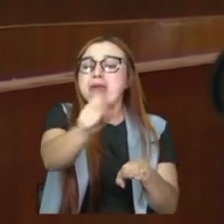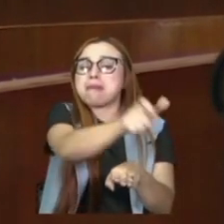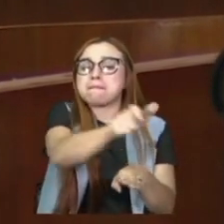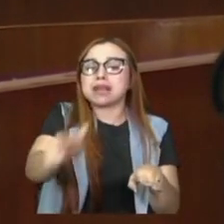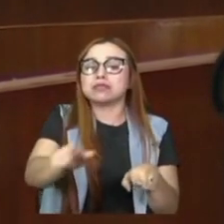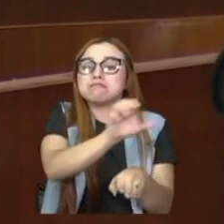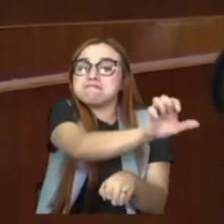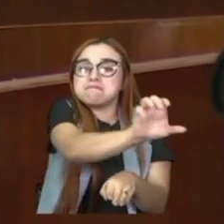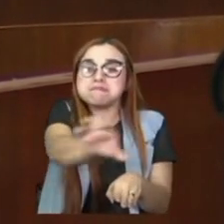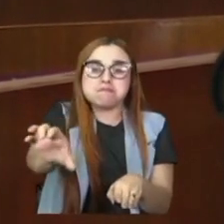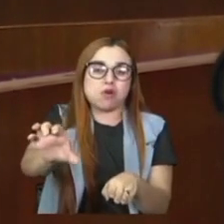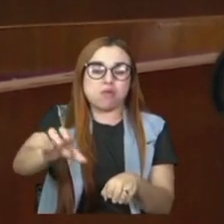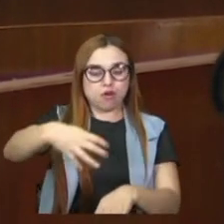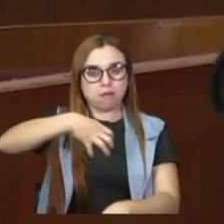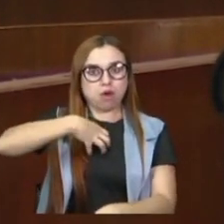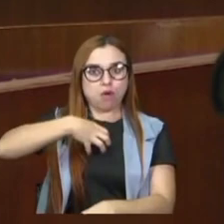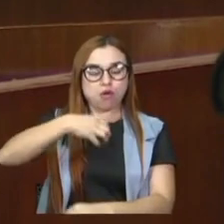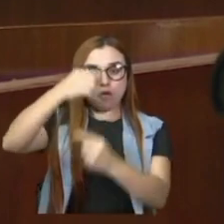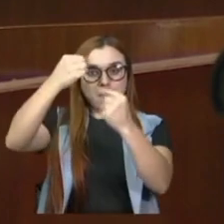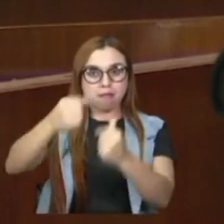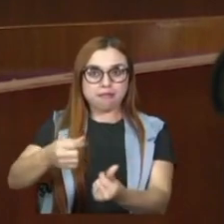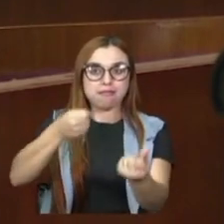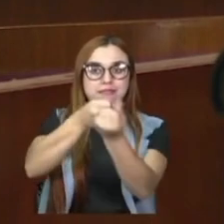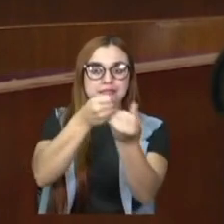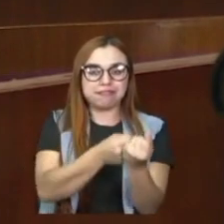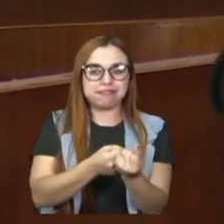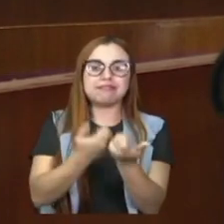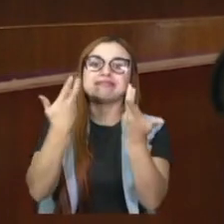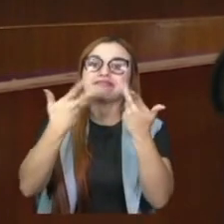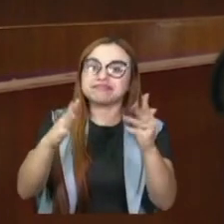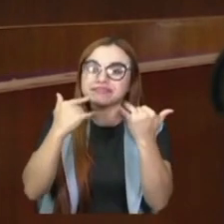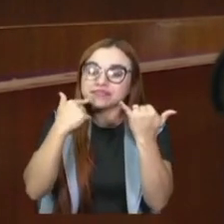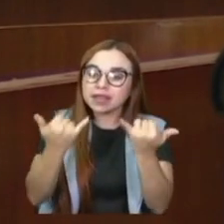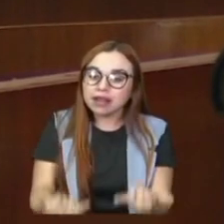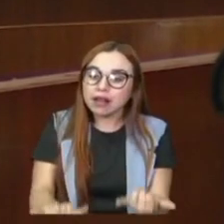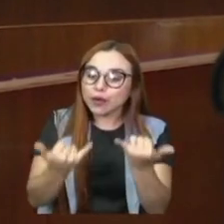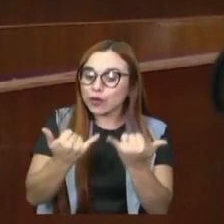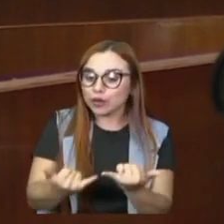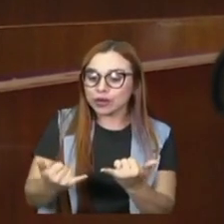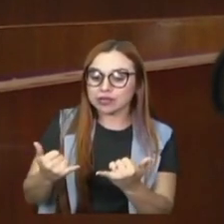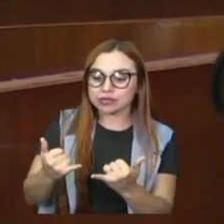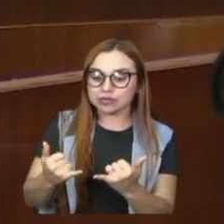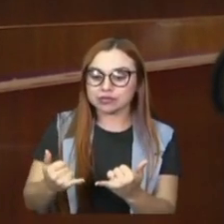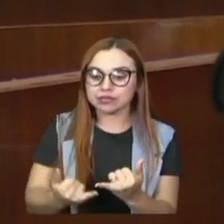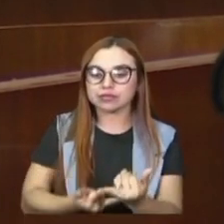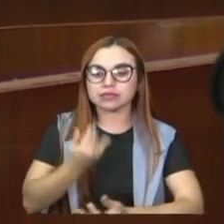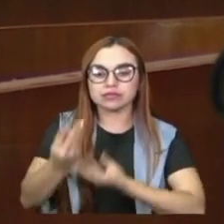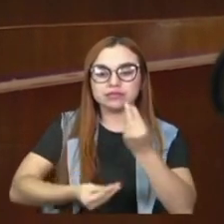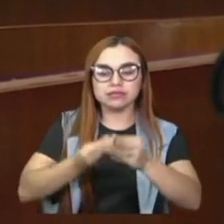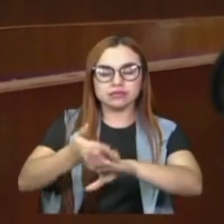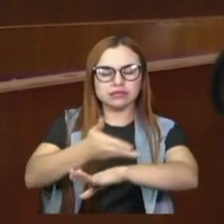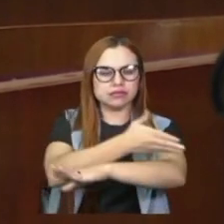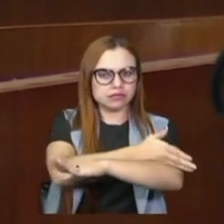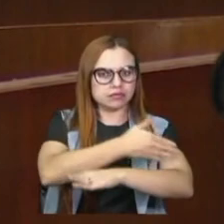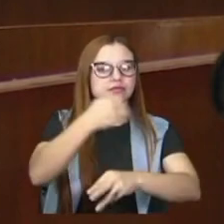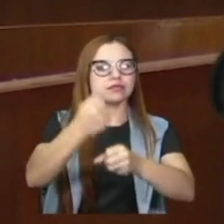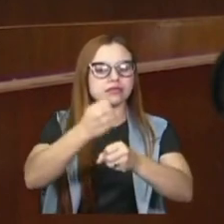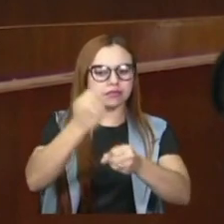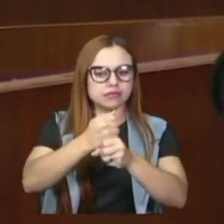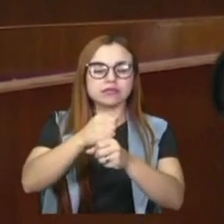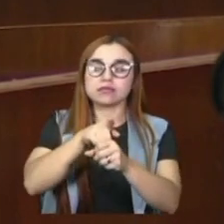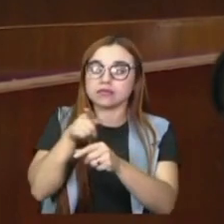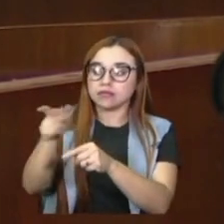la empresa, el ingenio La Ofelina, cargando caña, y está afectando pues el trabajo que se hizo, que es bueno que puedan